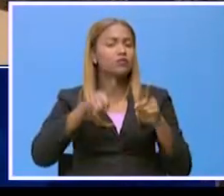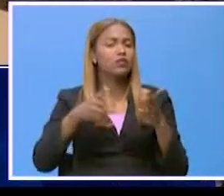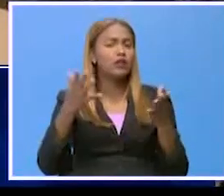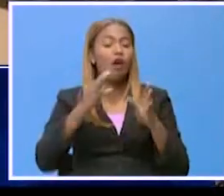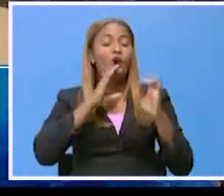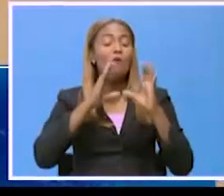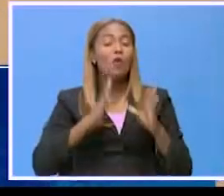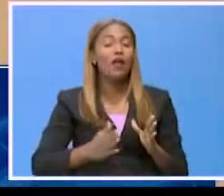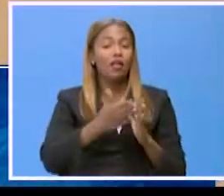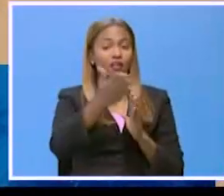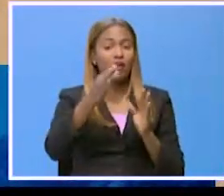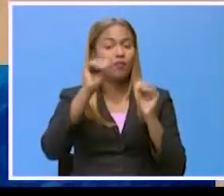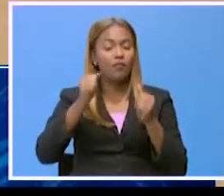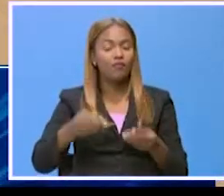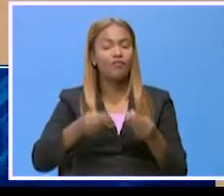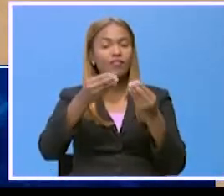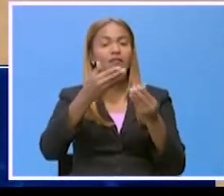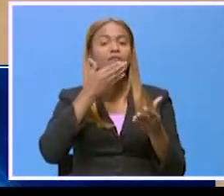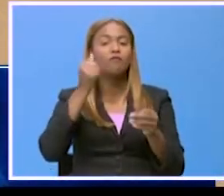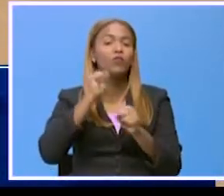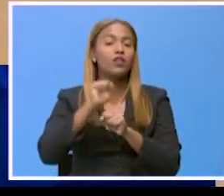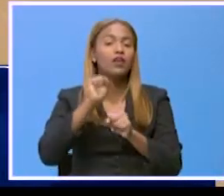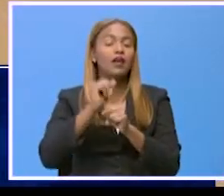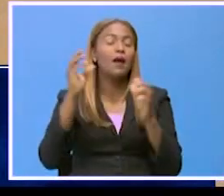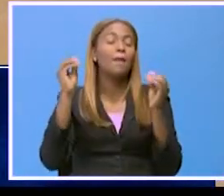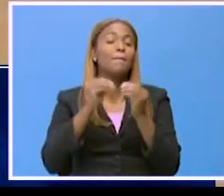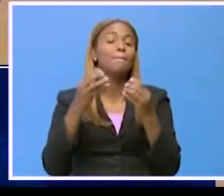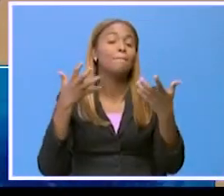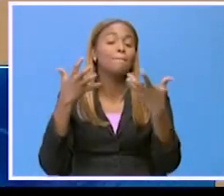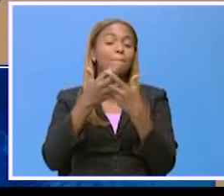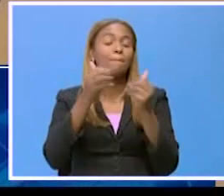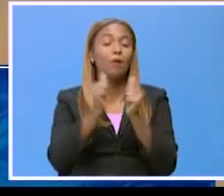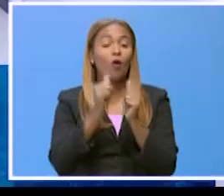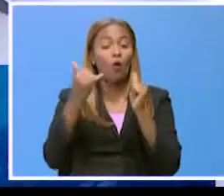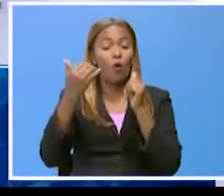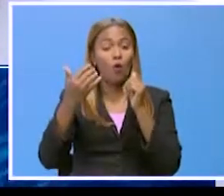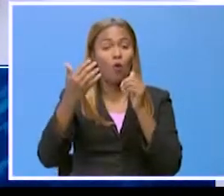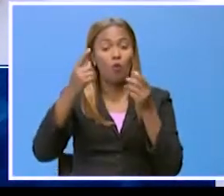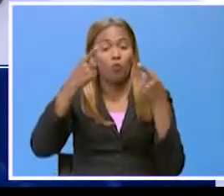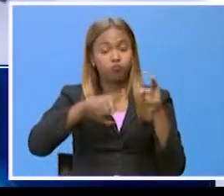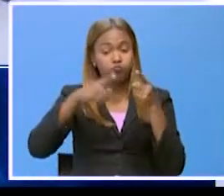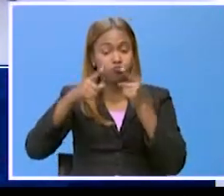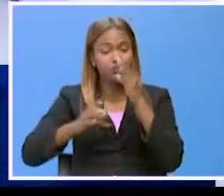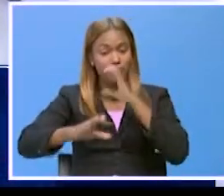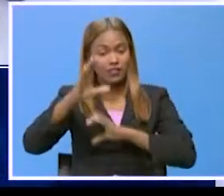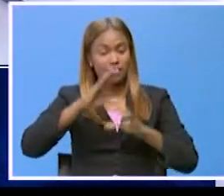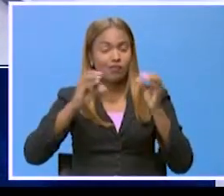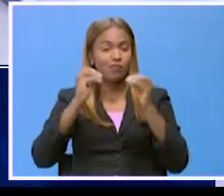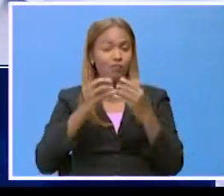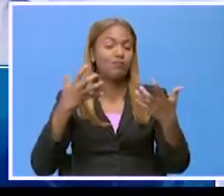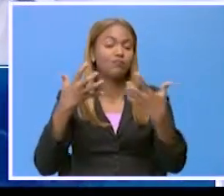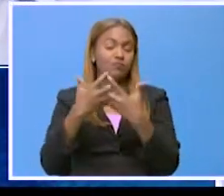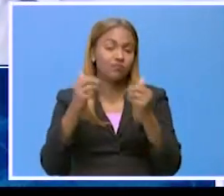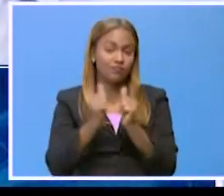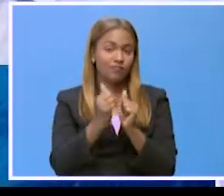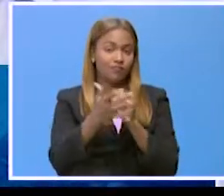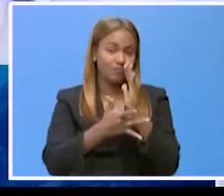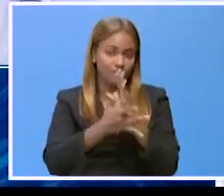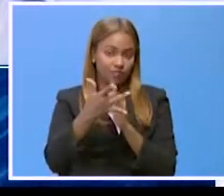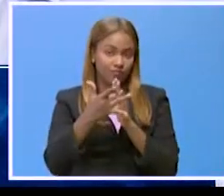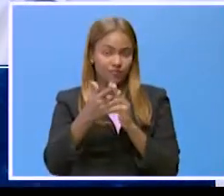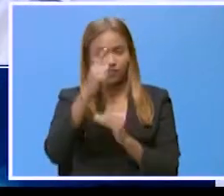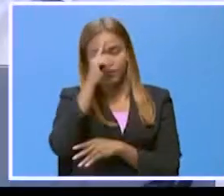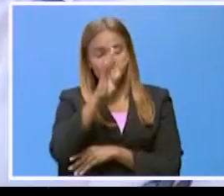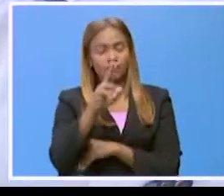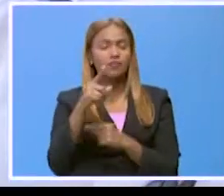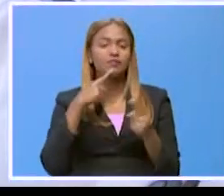comunicadores puedan ofrecer una labor cada vez más acorde con los últimos adelantos de la ciencia y la tecnología para